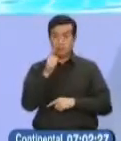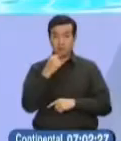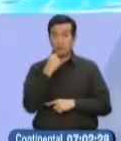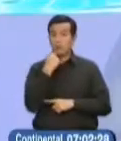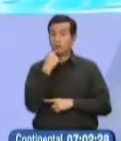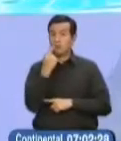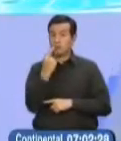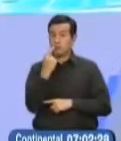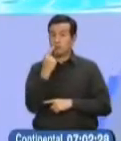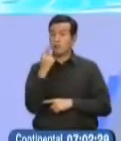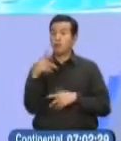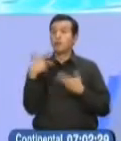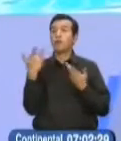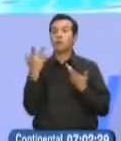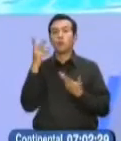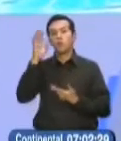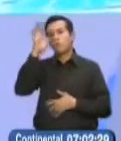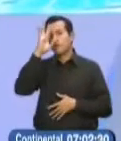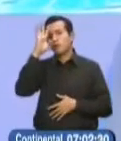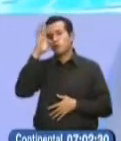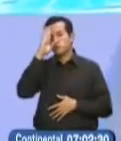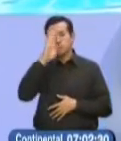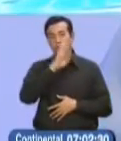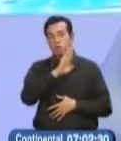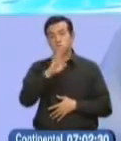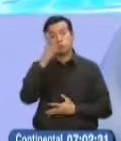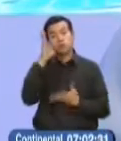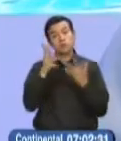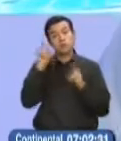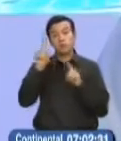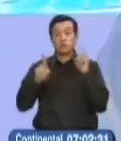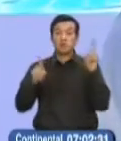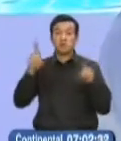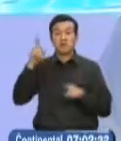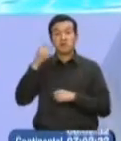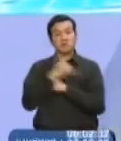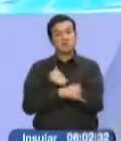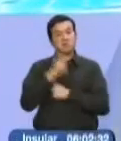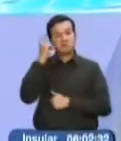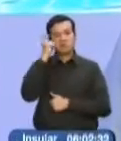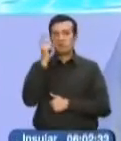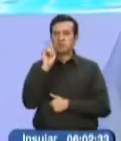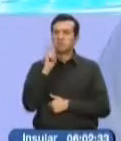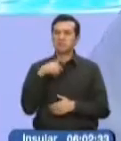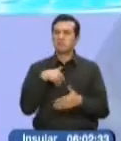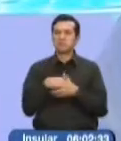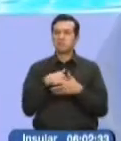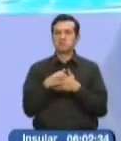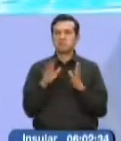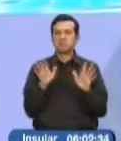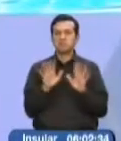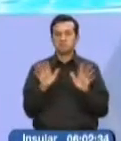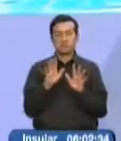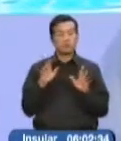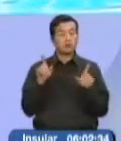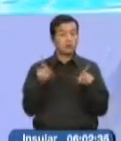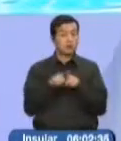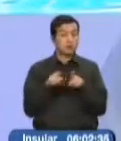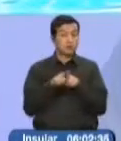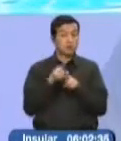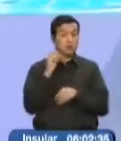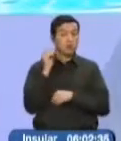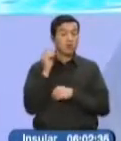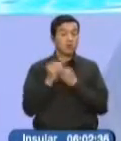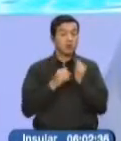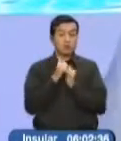acabas de mencionar, hay un peso ideológico en la región que puede ser que algunos países lo vean como un obstáculo para esa integración, y hay que reconocer también que cada